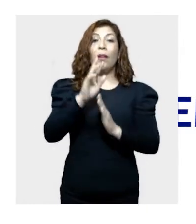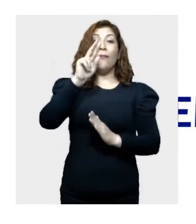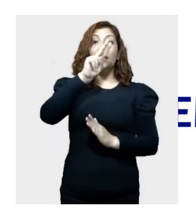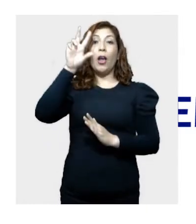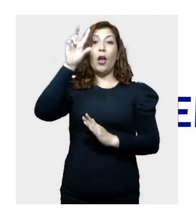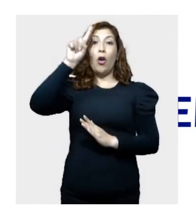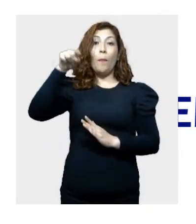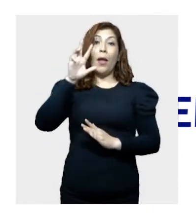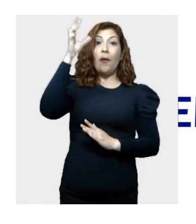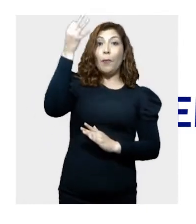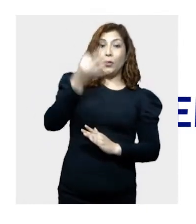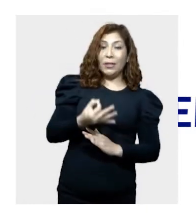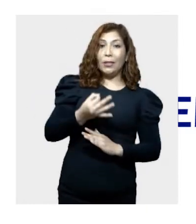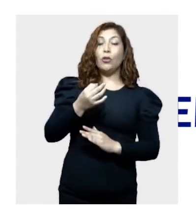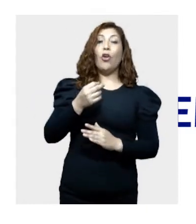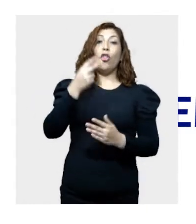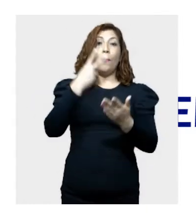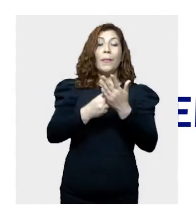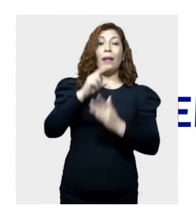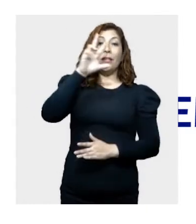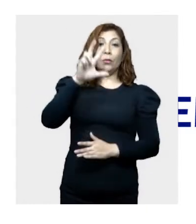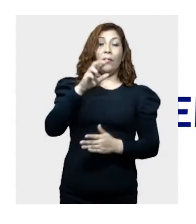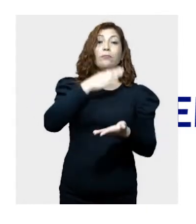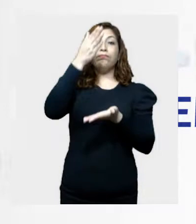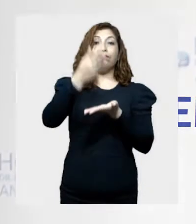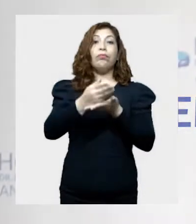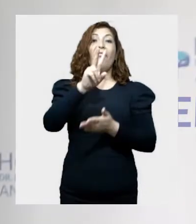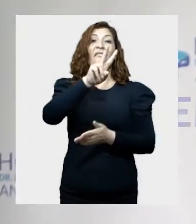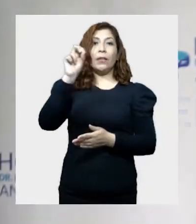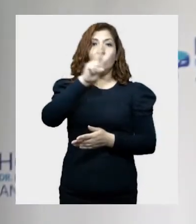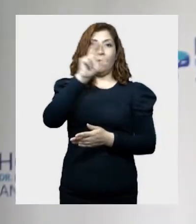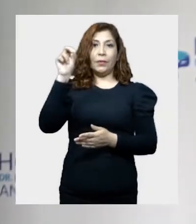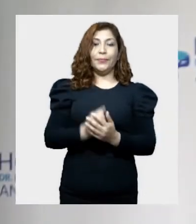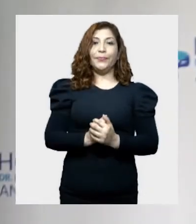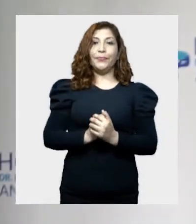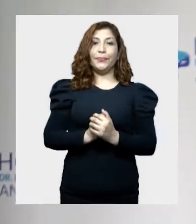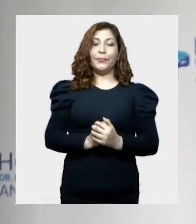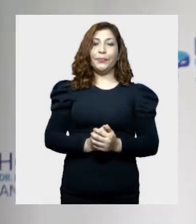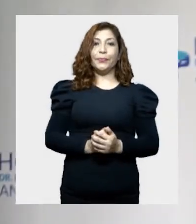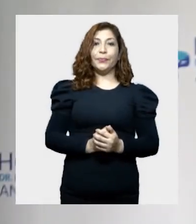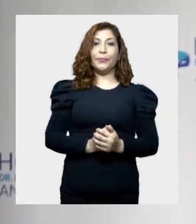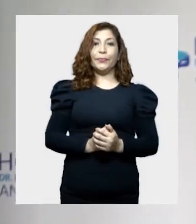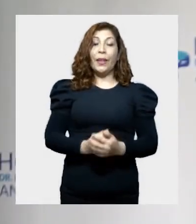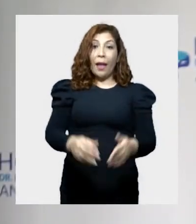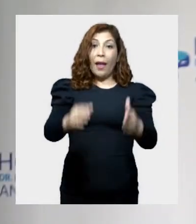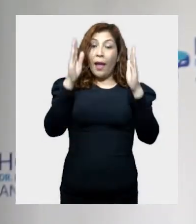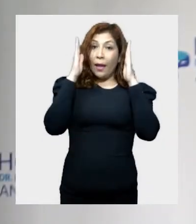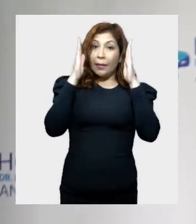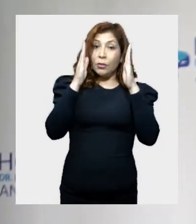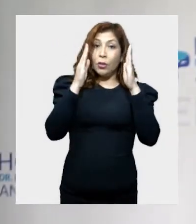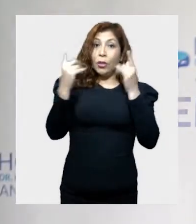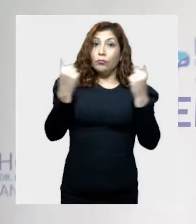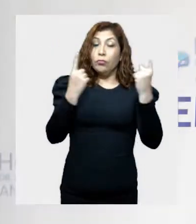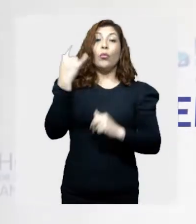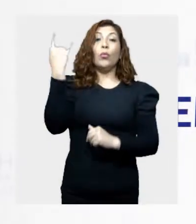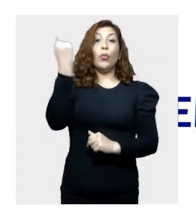29,9% entre el 2019 y el 2020. En el caso de las atenciones de